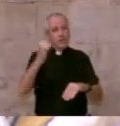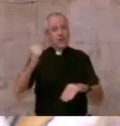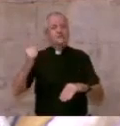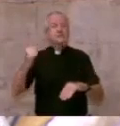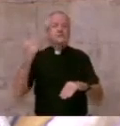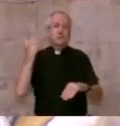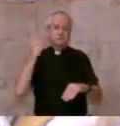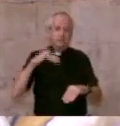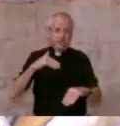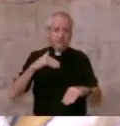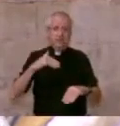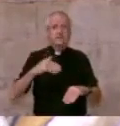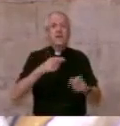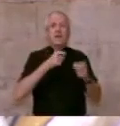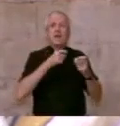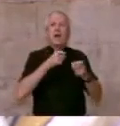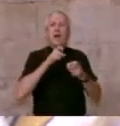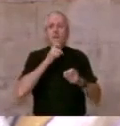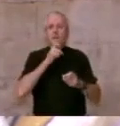religiosa del